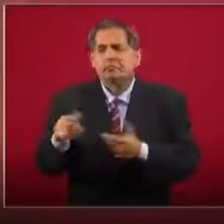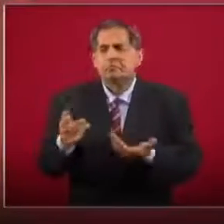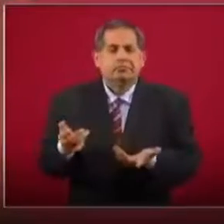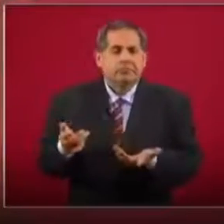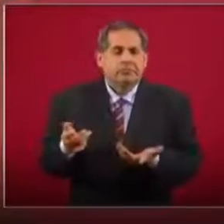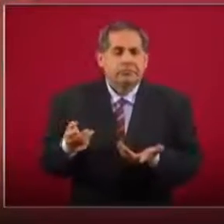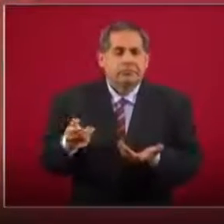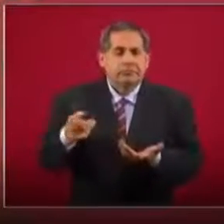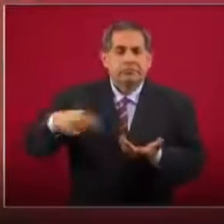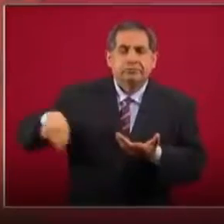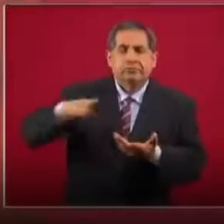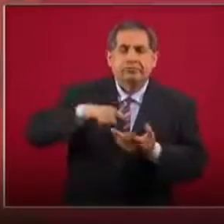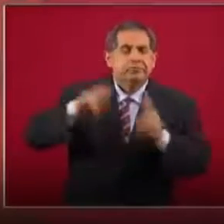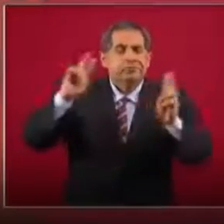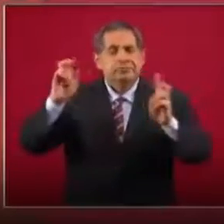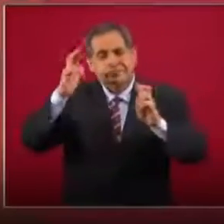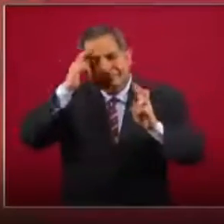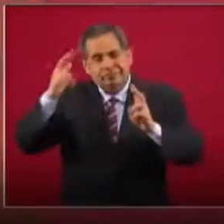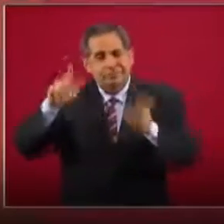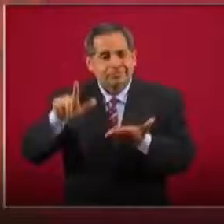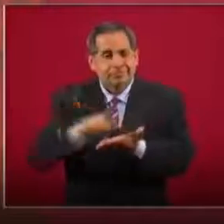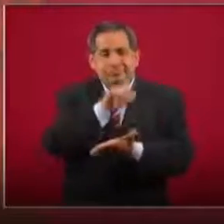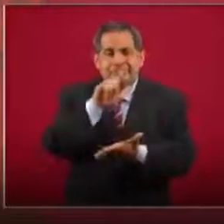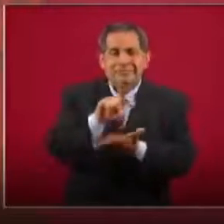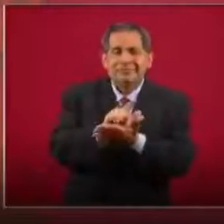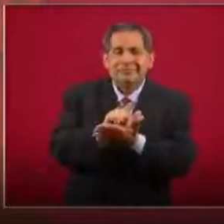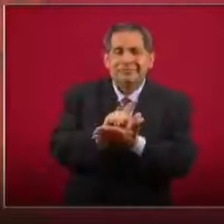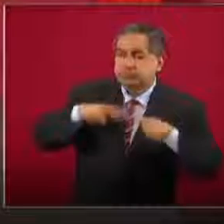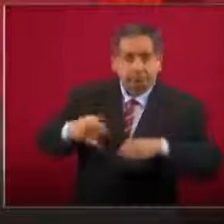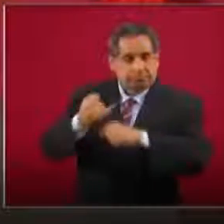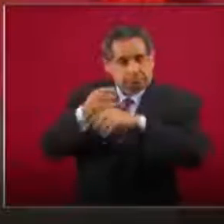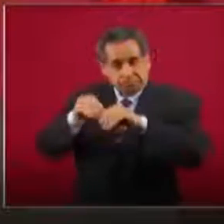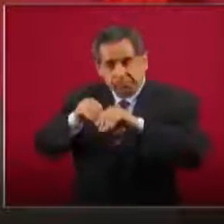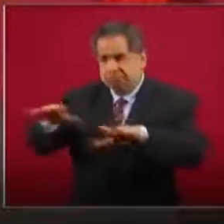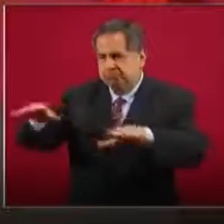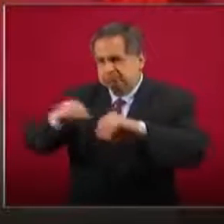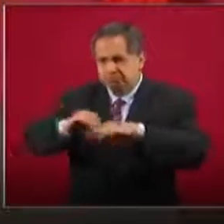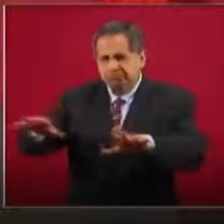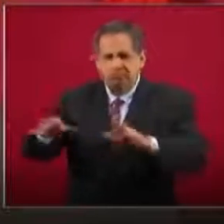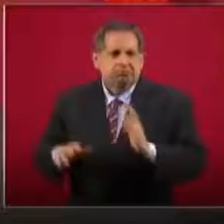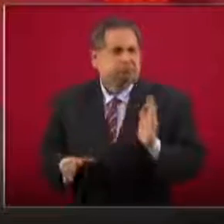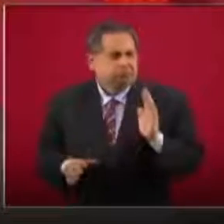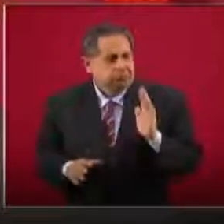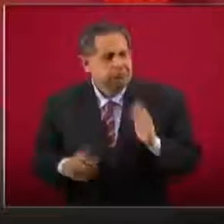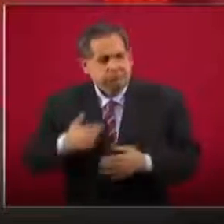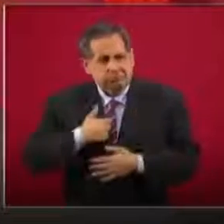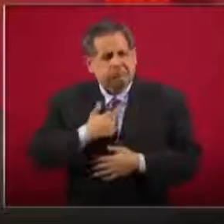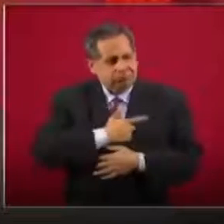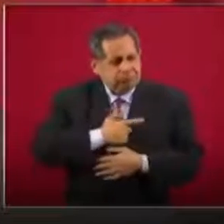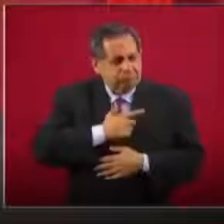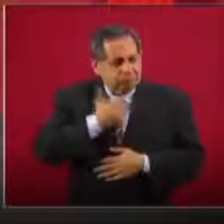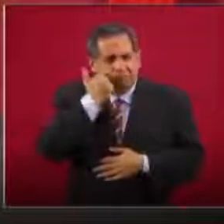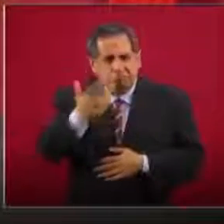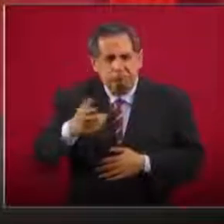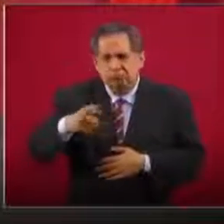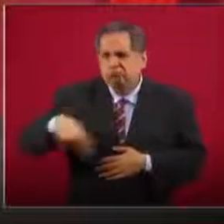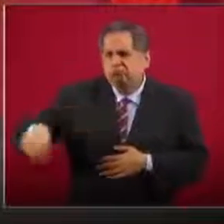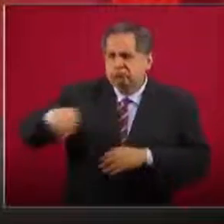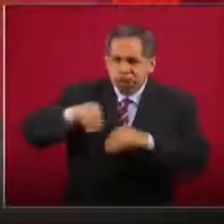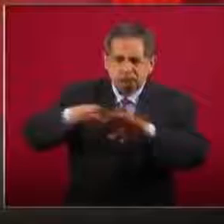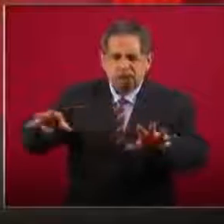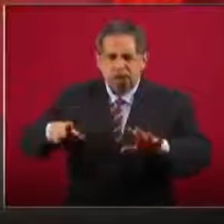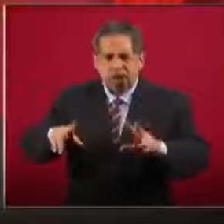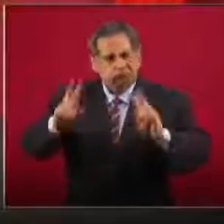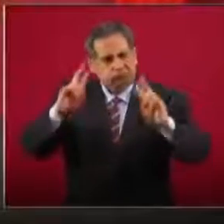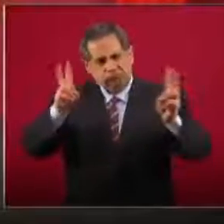para la aprobación de la llamada reforma energética. A mí me gustaría que se considerara un